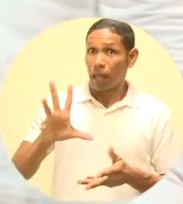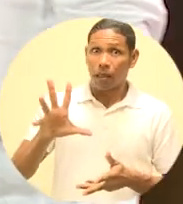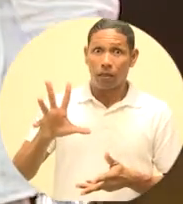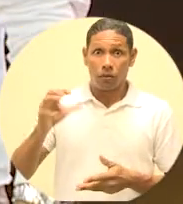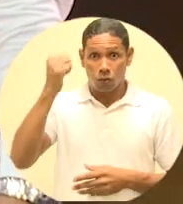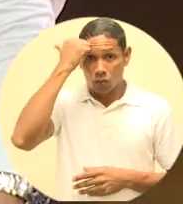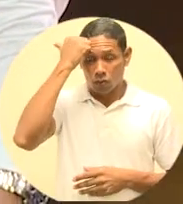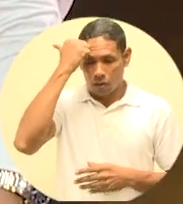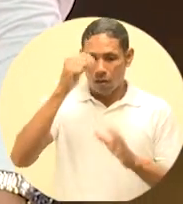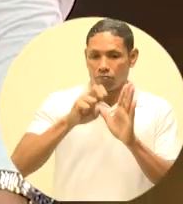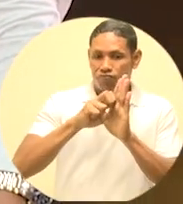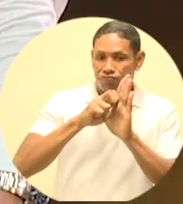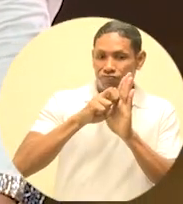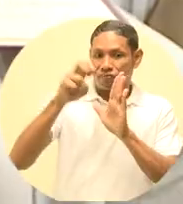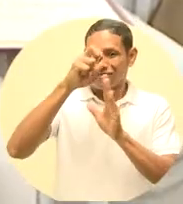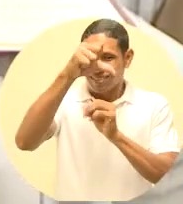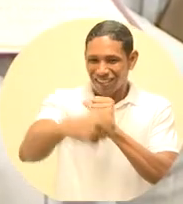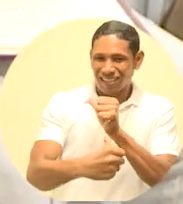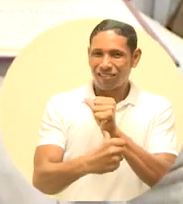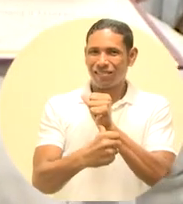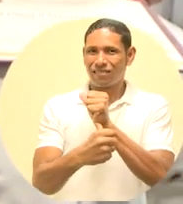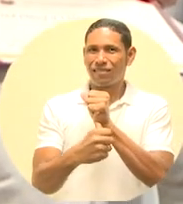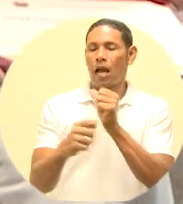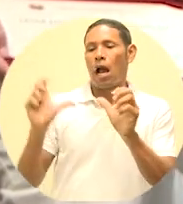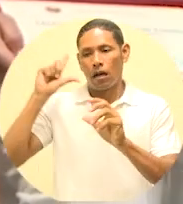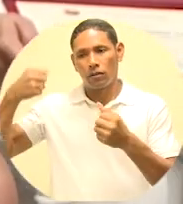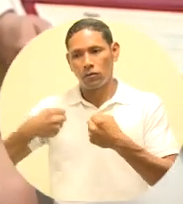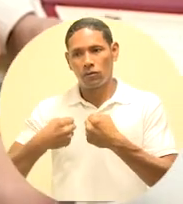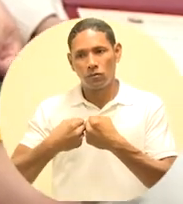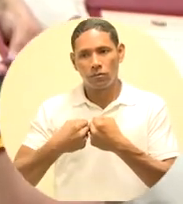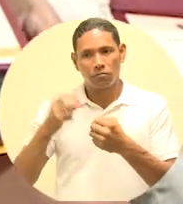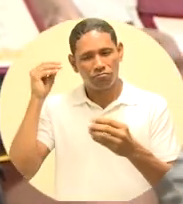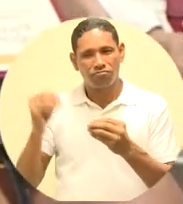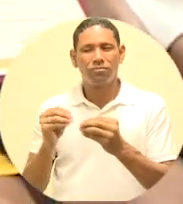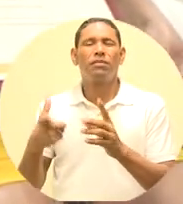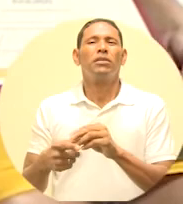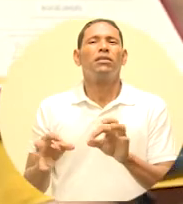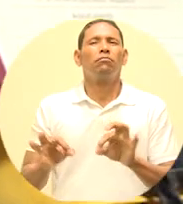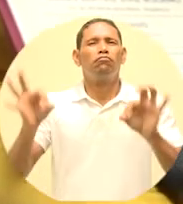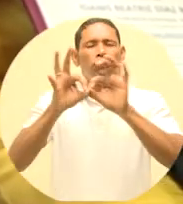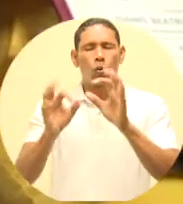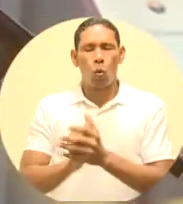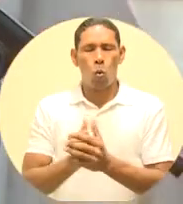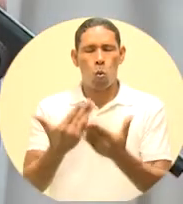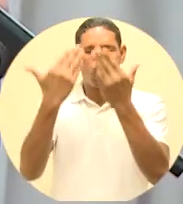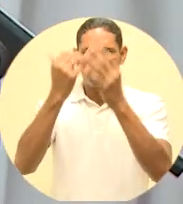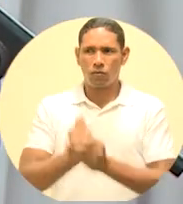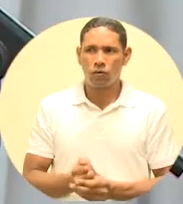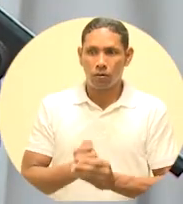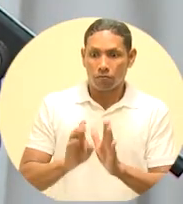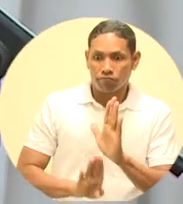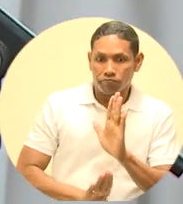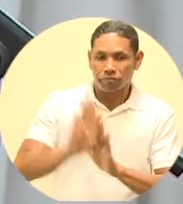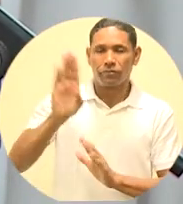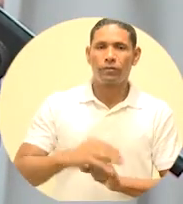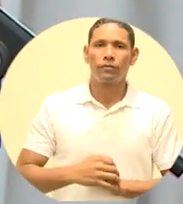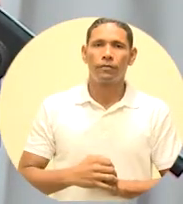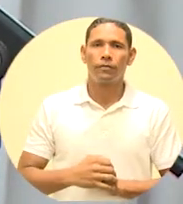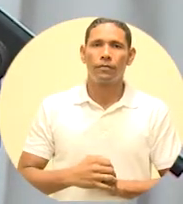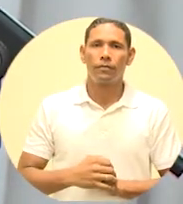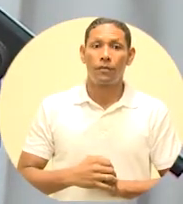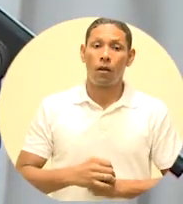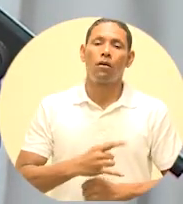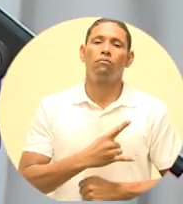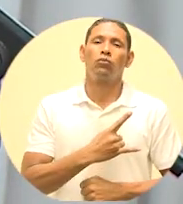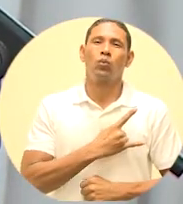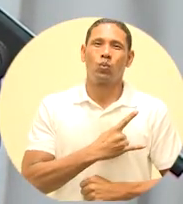25 profesores que ascendieron a las categorías auxiliar, asistente, asociado y titular. Esta universidad es el resultado de